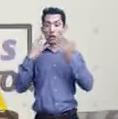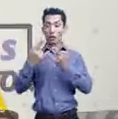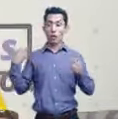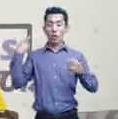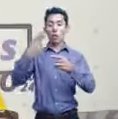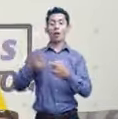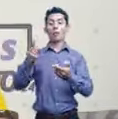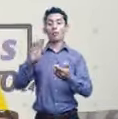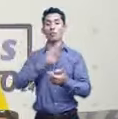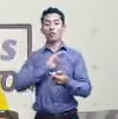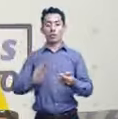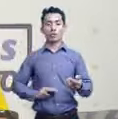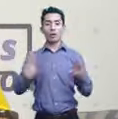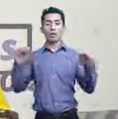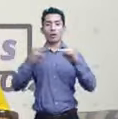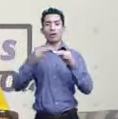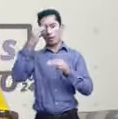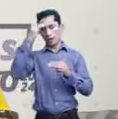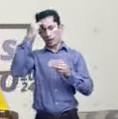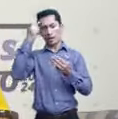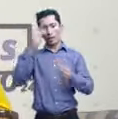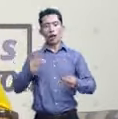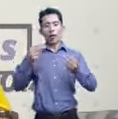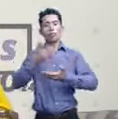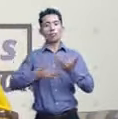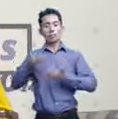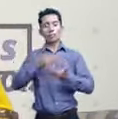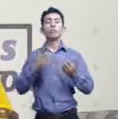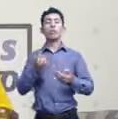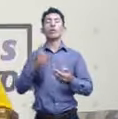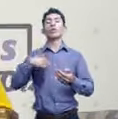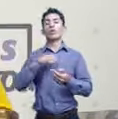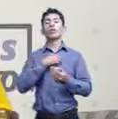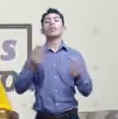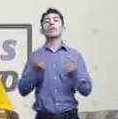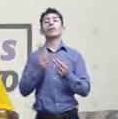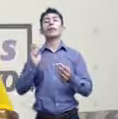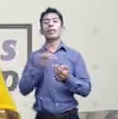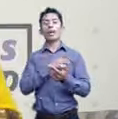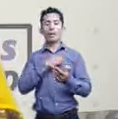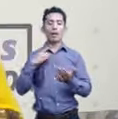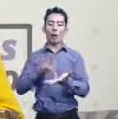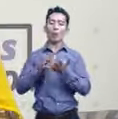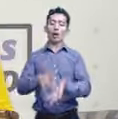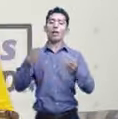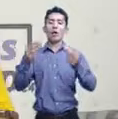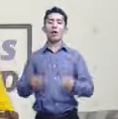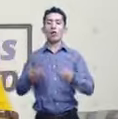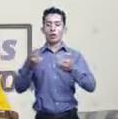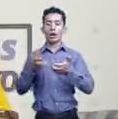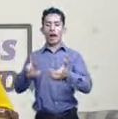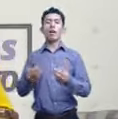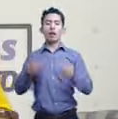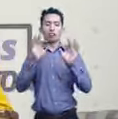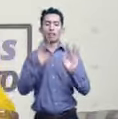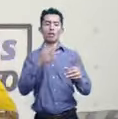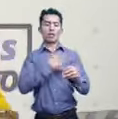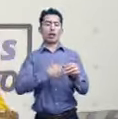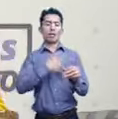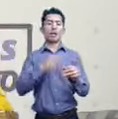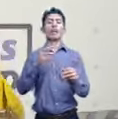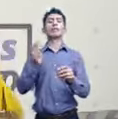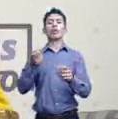históricamente nuestro municipio es considerado un lugar de comercio. Por ello, nosotros necesitamos fortalecer el comercio formal e informal mediante